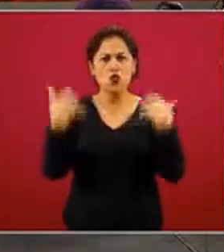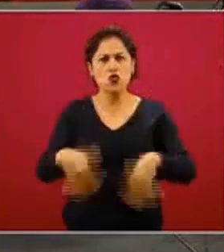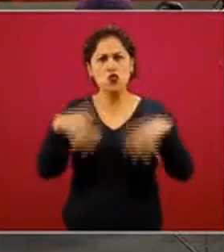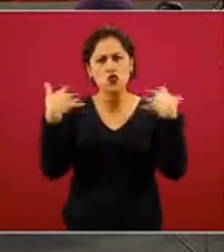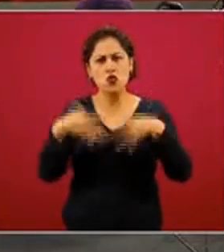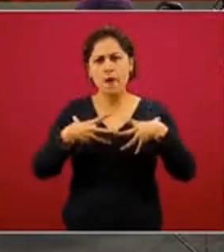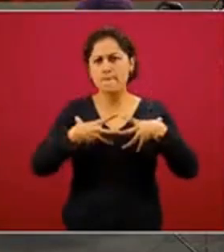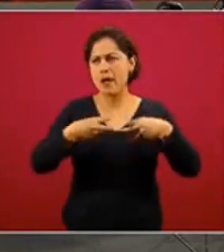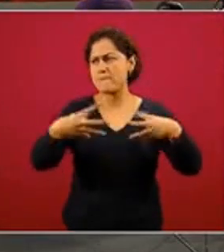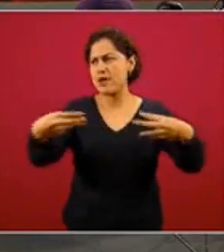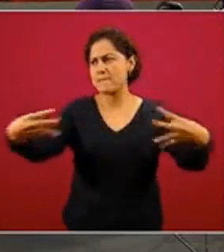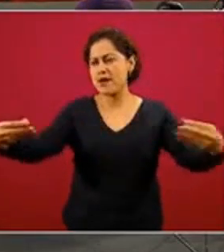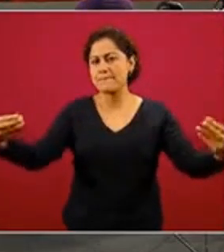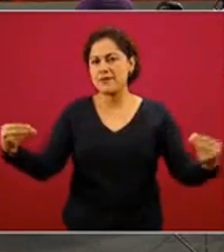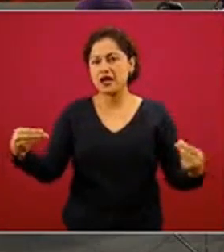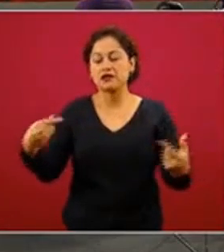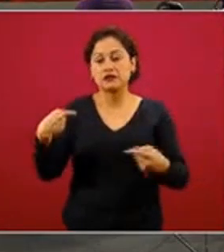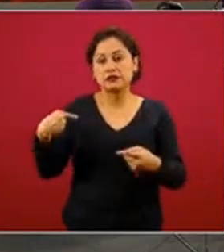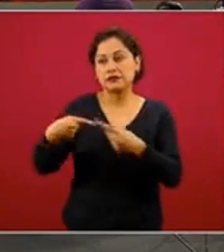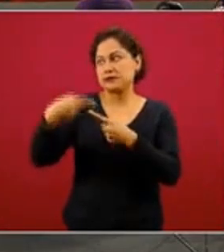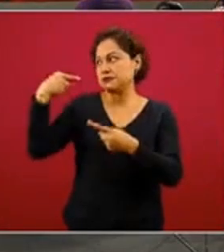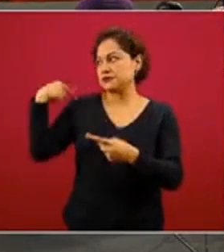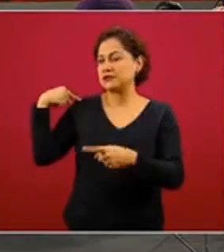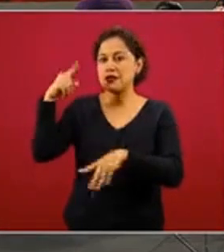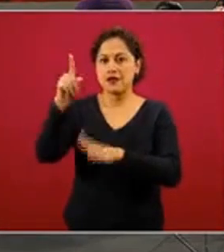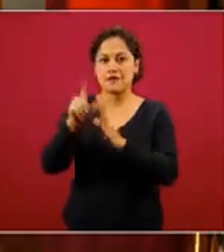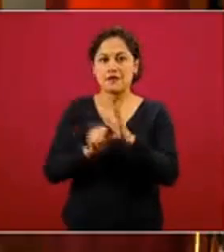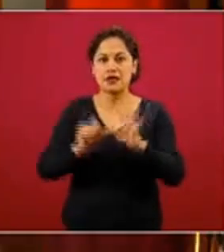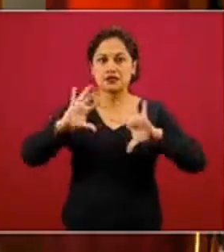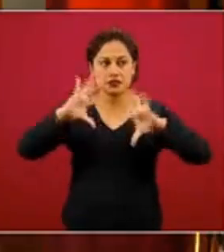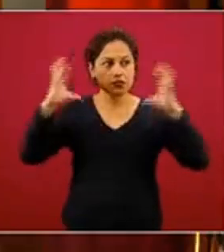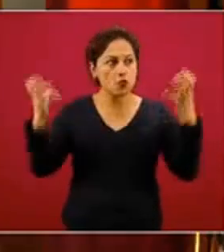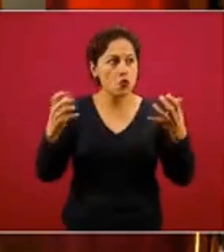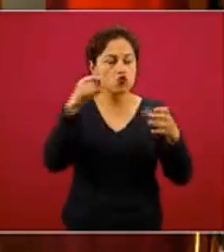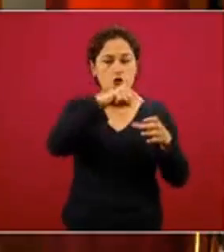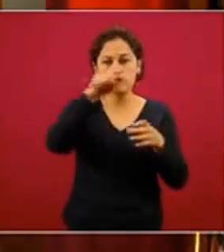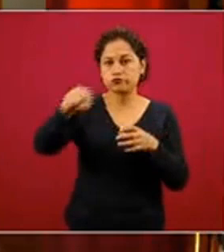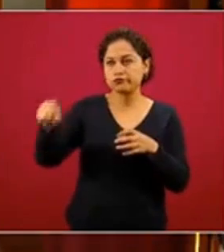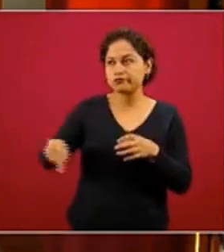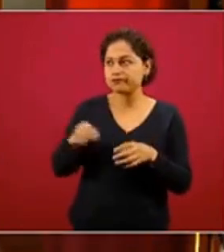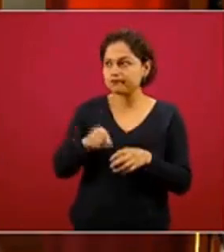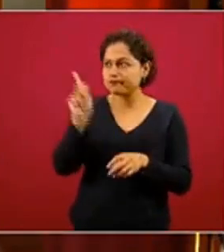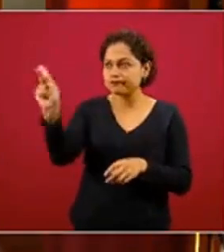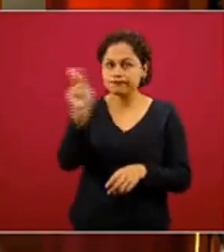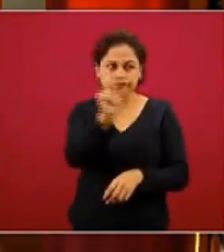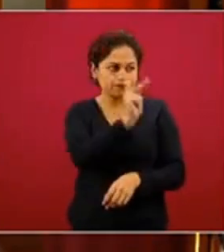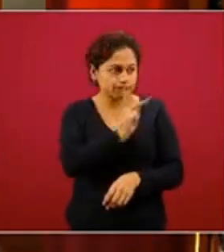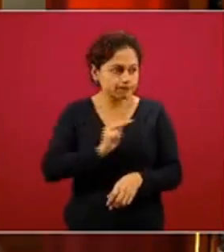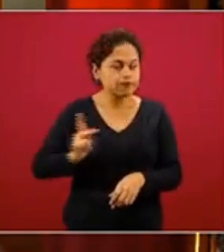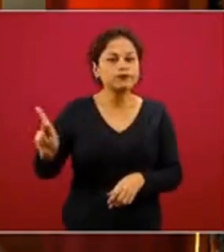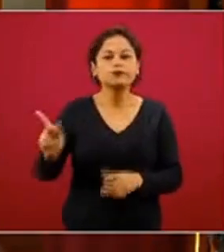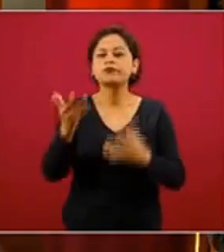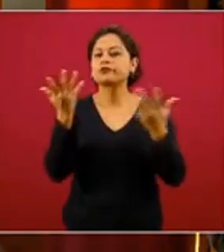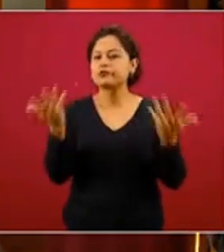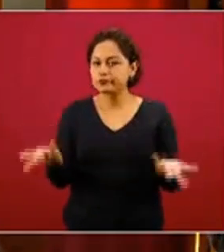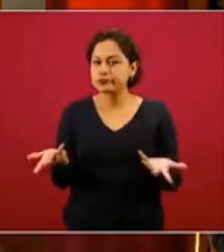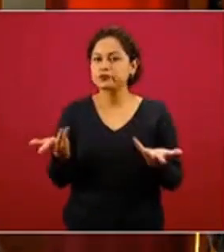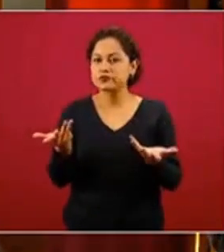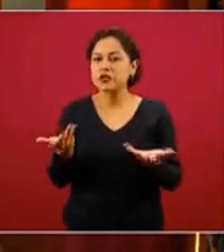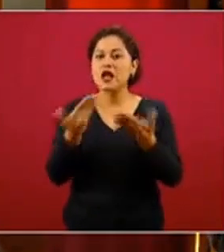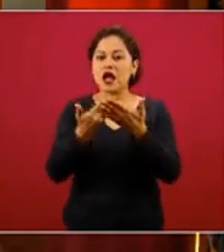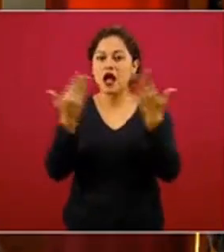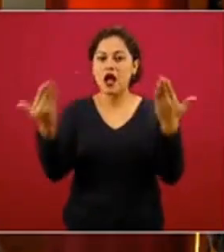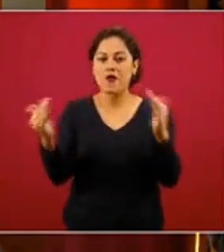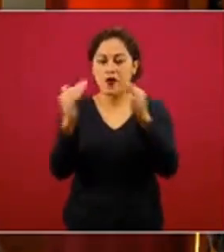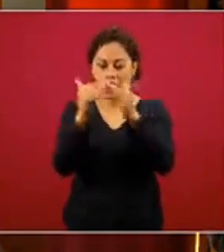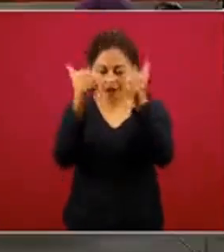en unos meses ligados a todo el mundo y también confinados, afortunadamente, a no salir de la casa a unos buenos